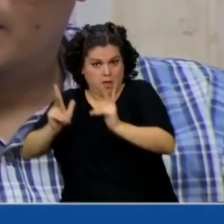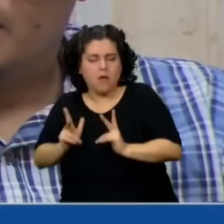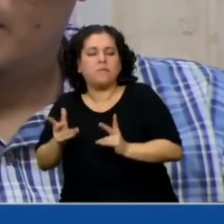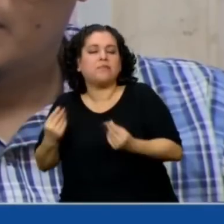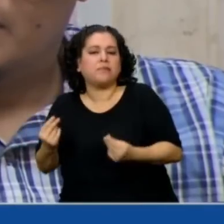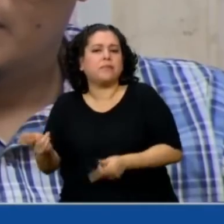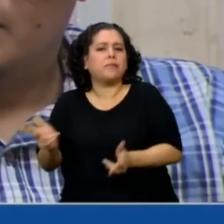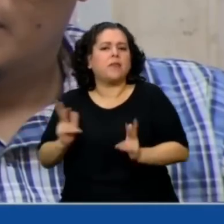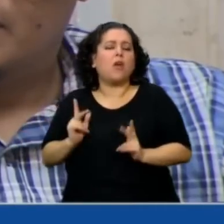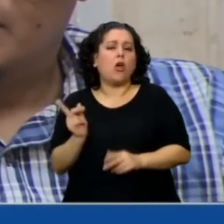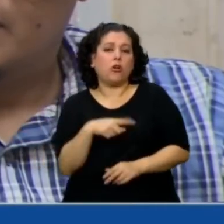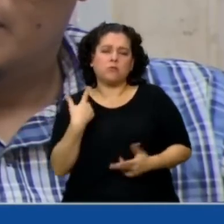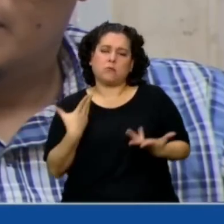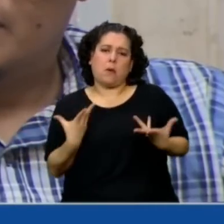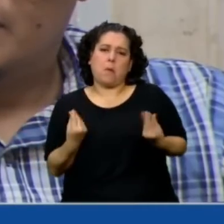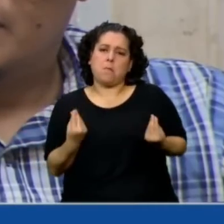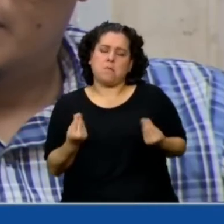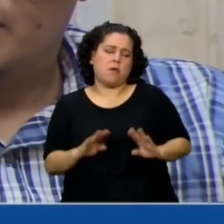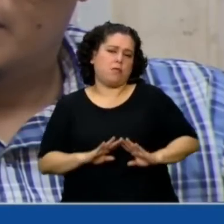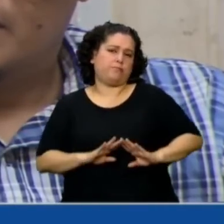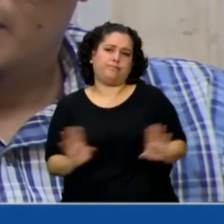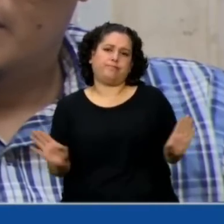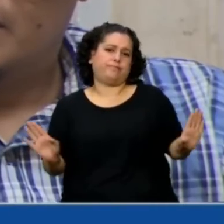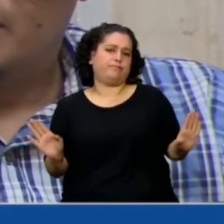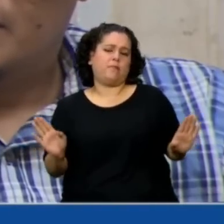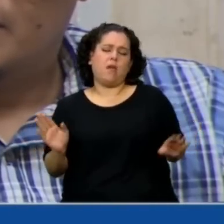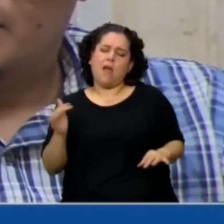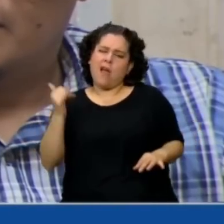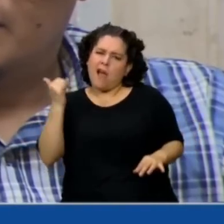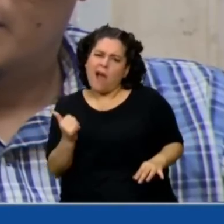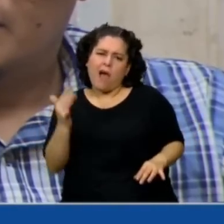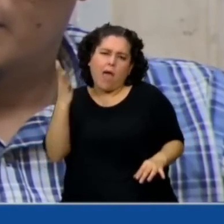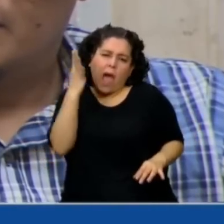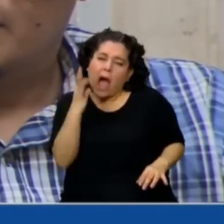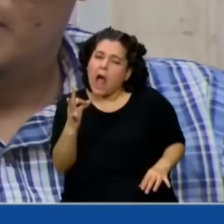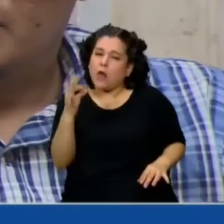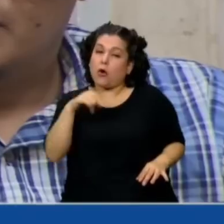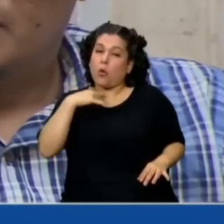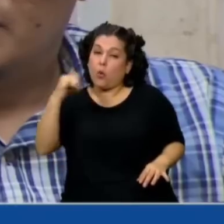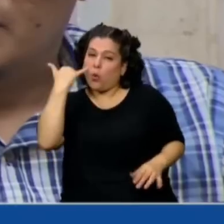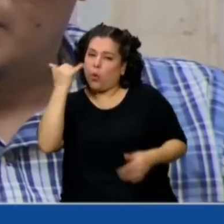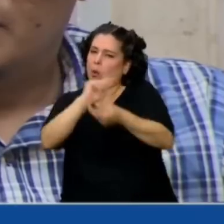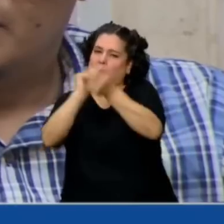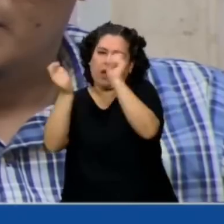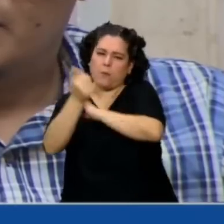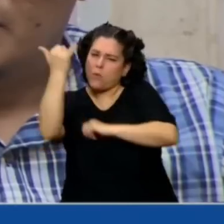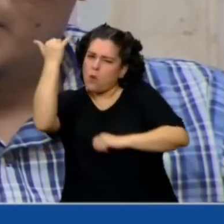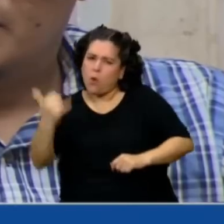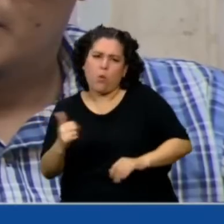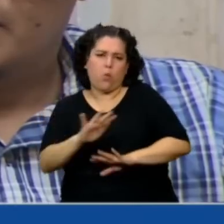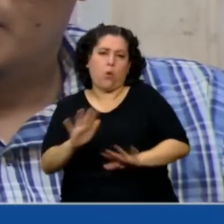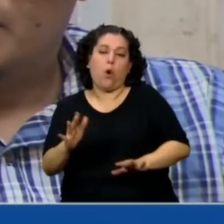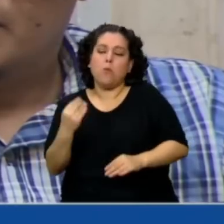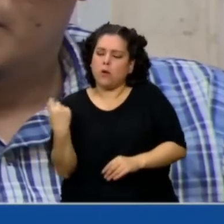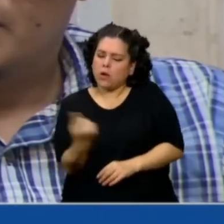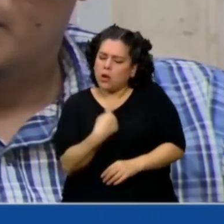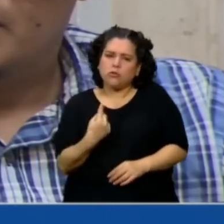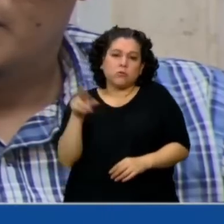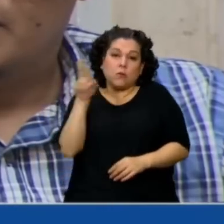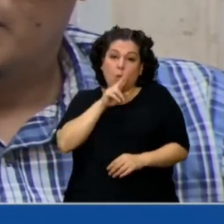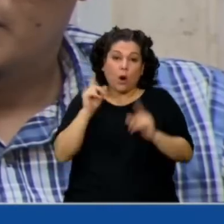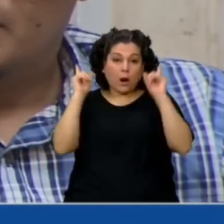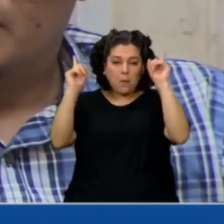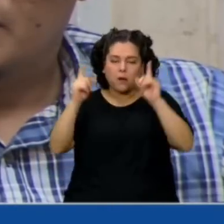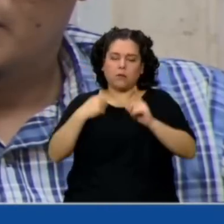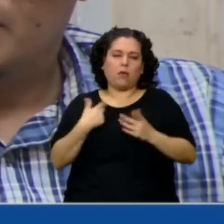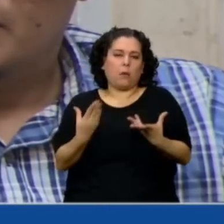Nosotras perdimos el miedo. Algo cambió en Jujuy porque perdimos el miedo. Por eso quiero terminar